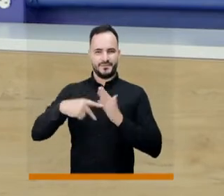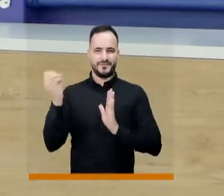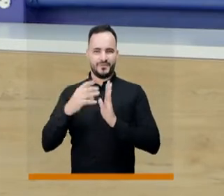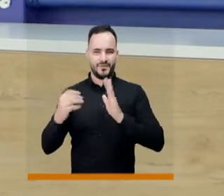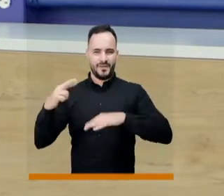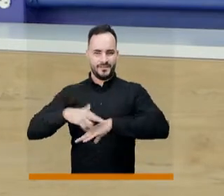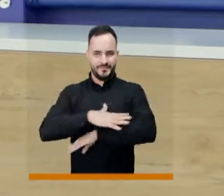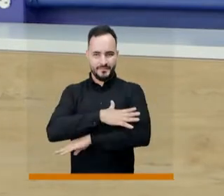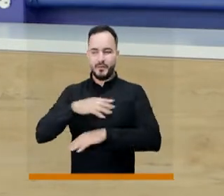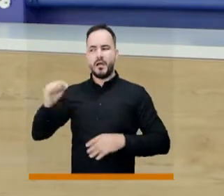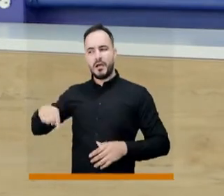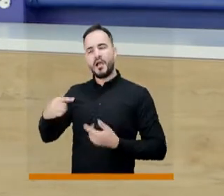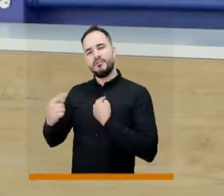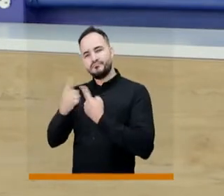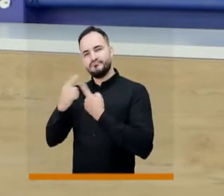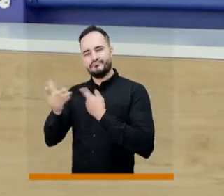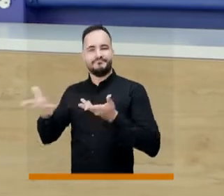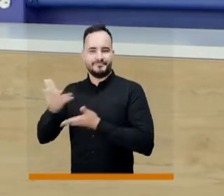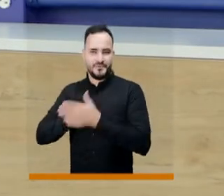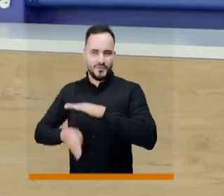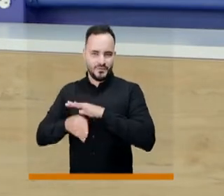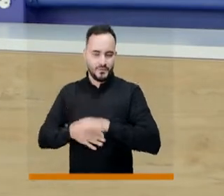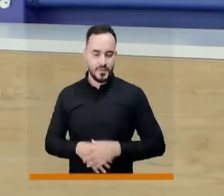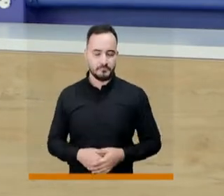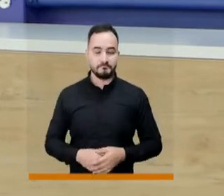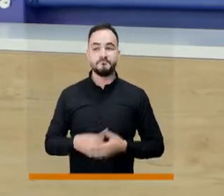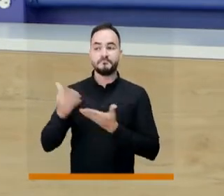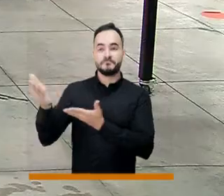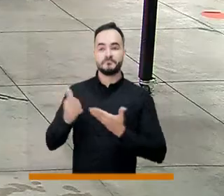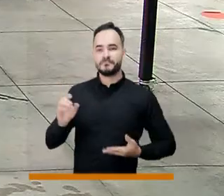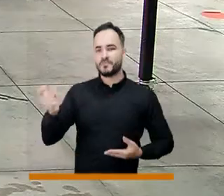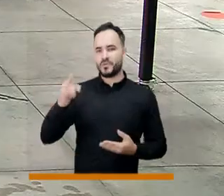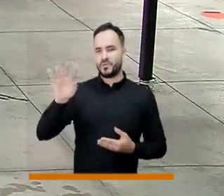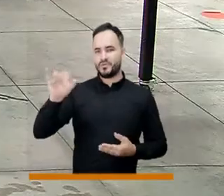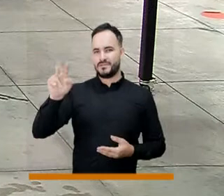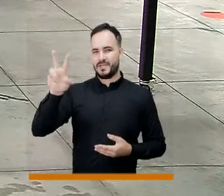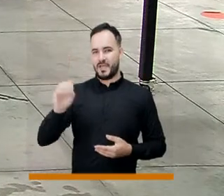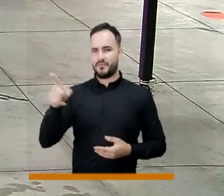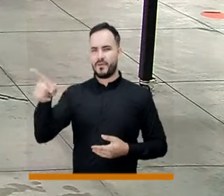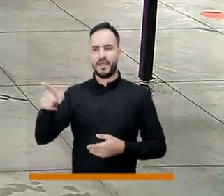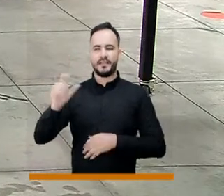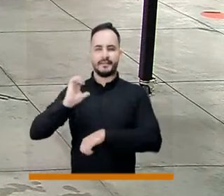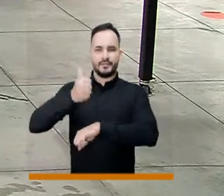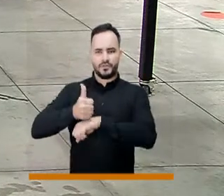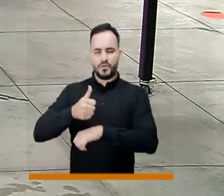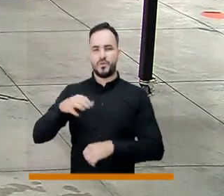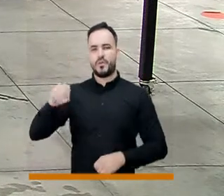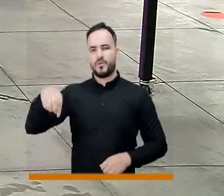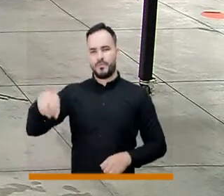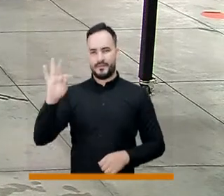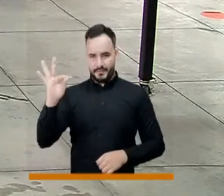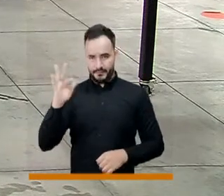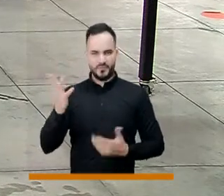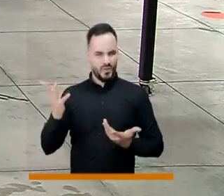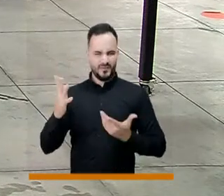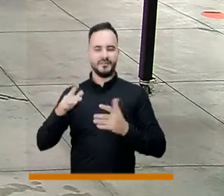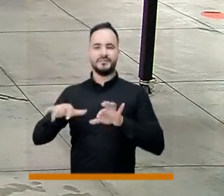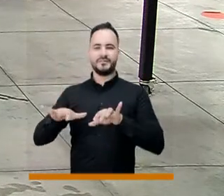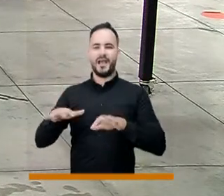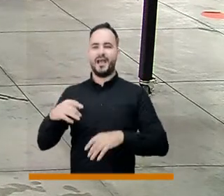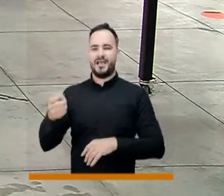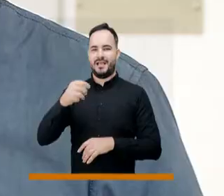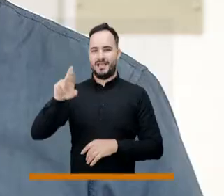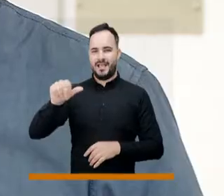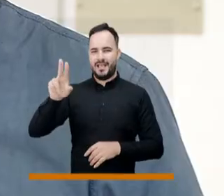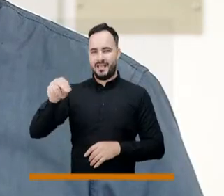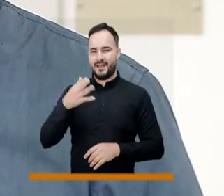Software San Javier. Y esto nos lleva a nuestro siguiente invitado, Gustavo Hurtado, director comercial de OPT, oficina